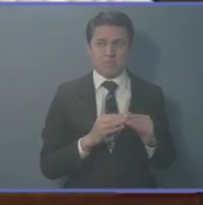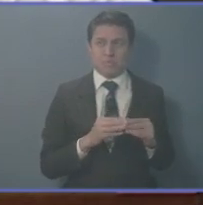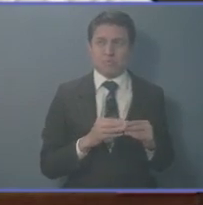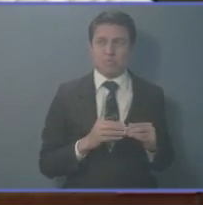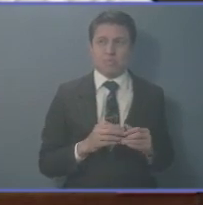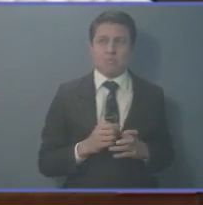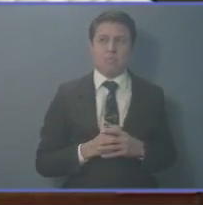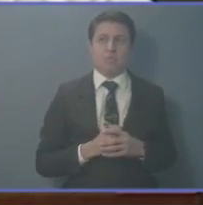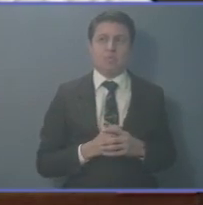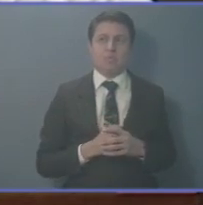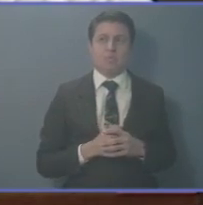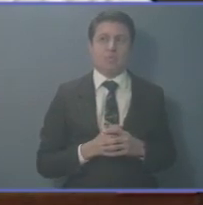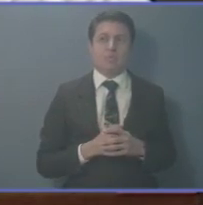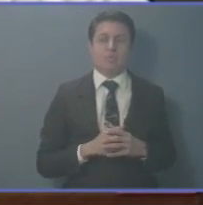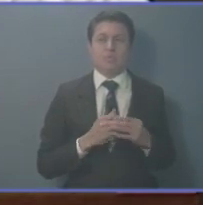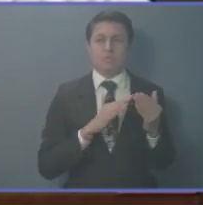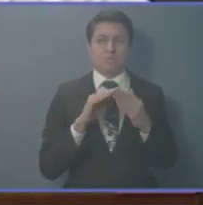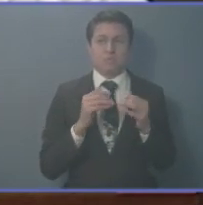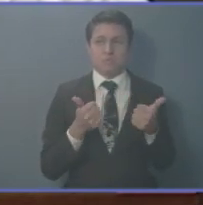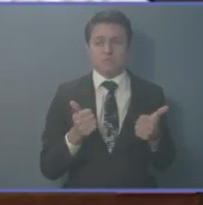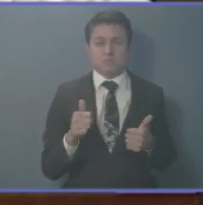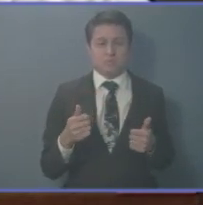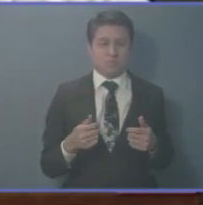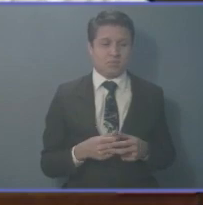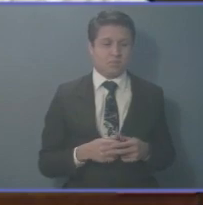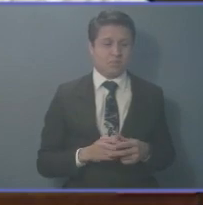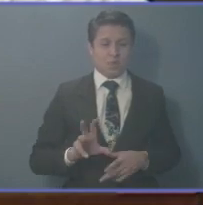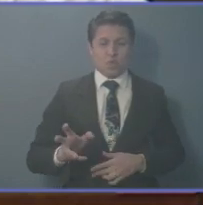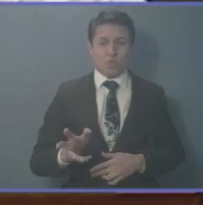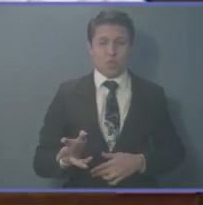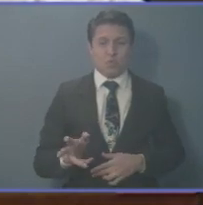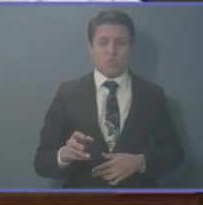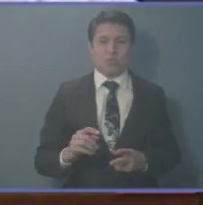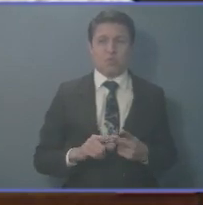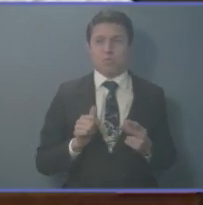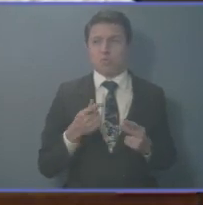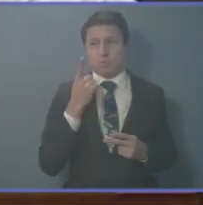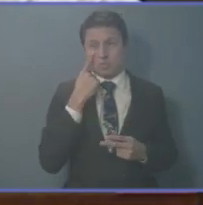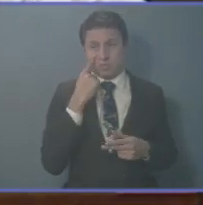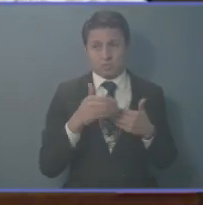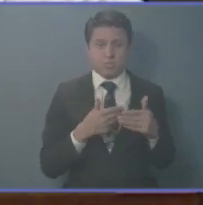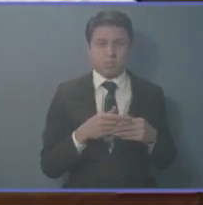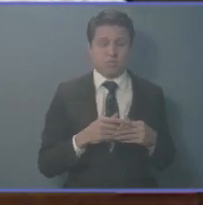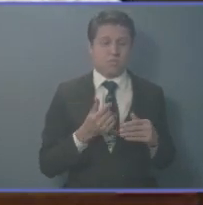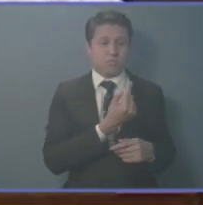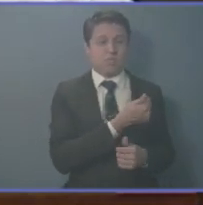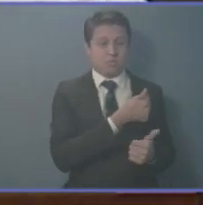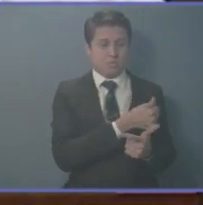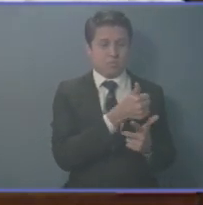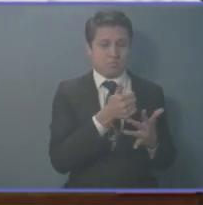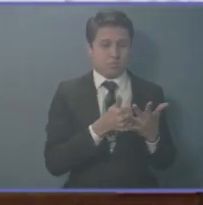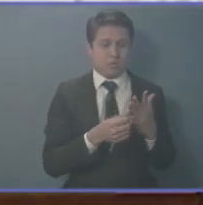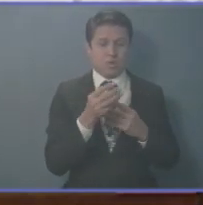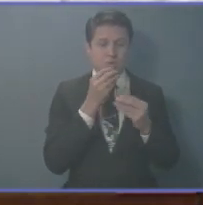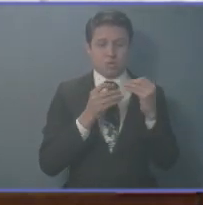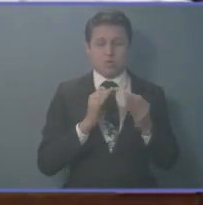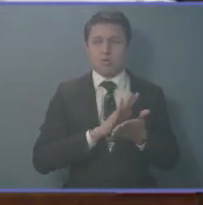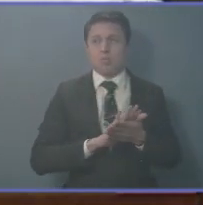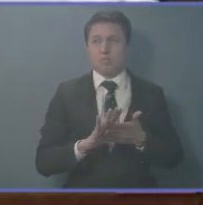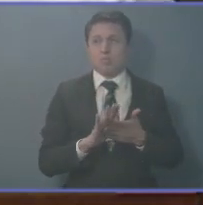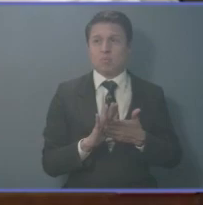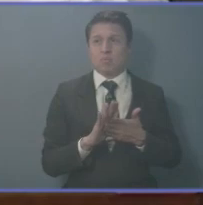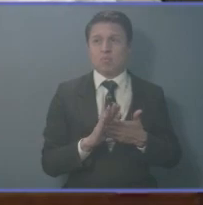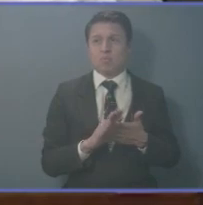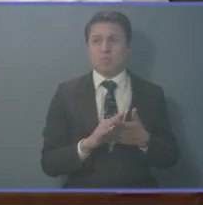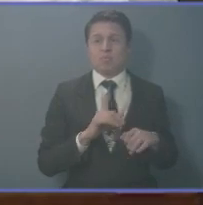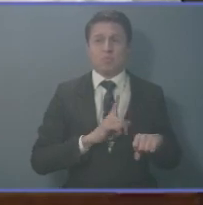y manecillas de puertas, entre otros. 4. Coordinar y dar seguimiento para que cada una de las personas reciban sus alimentos